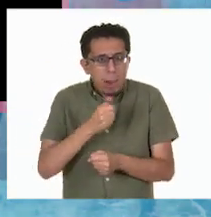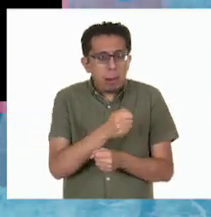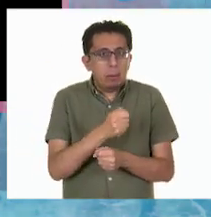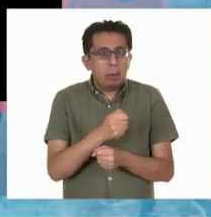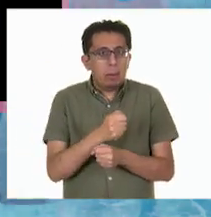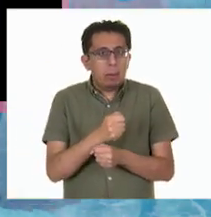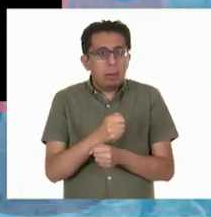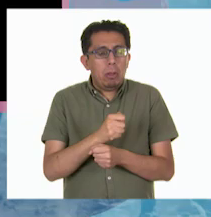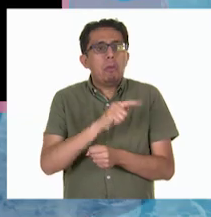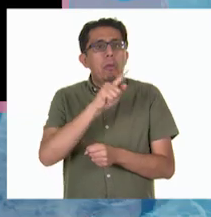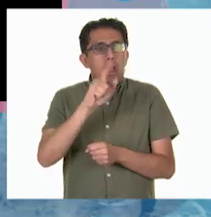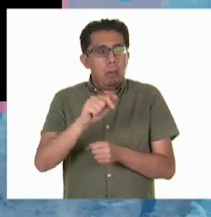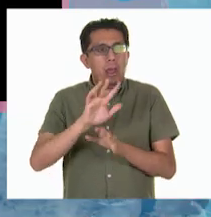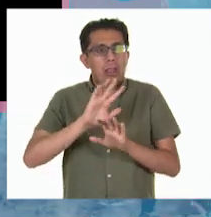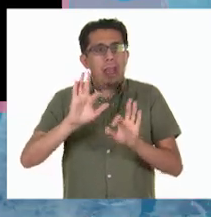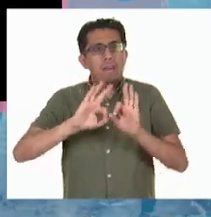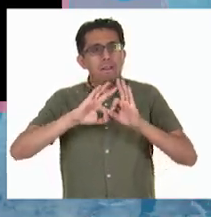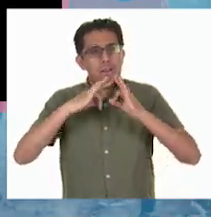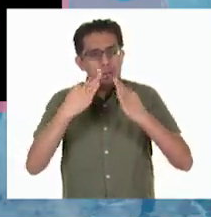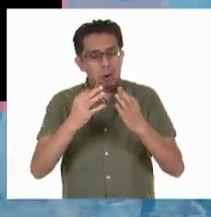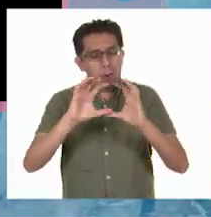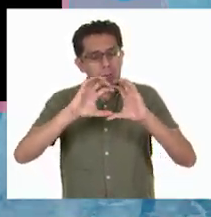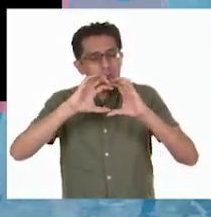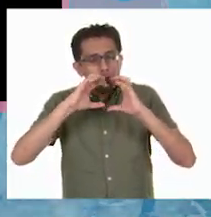hasta que quede bien redondita.